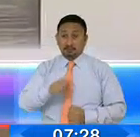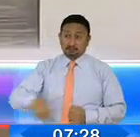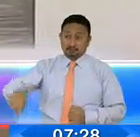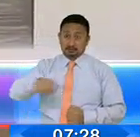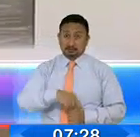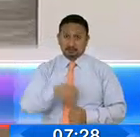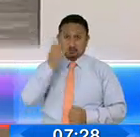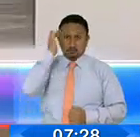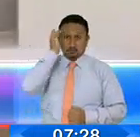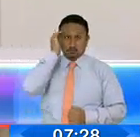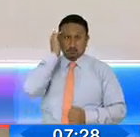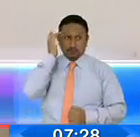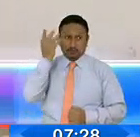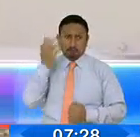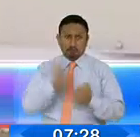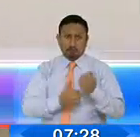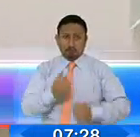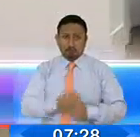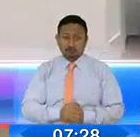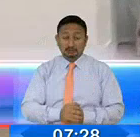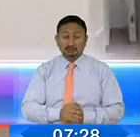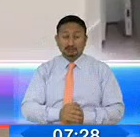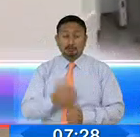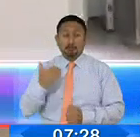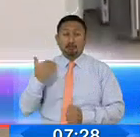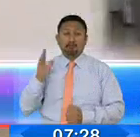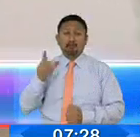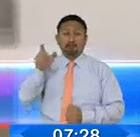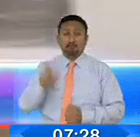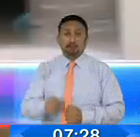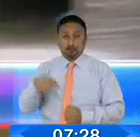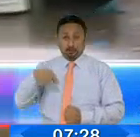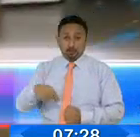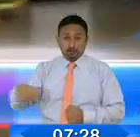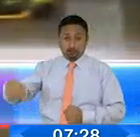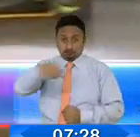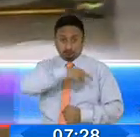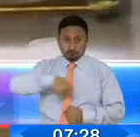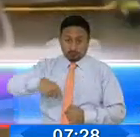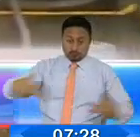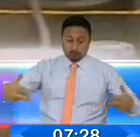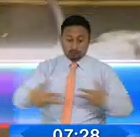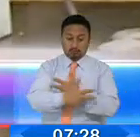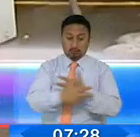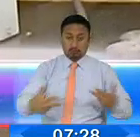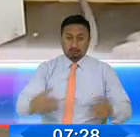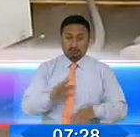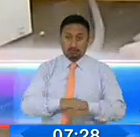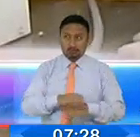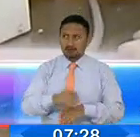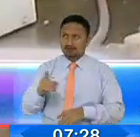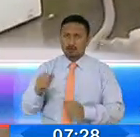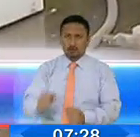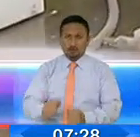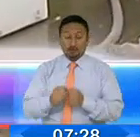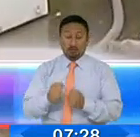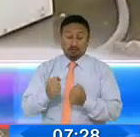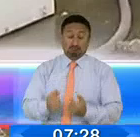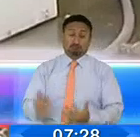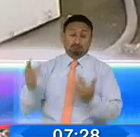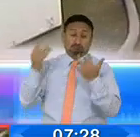zona industrial y sobre todo a quienes circulaban por los alrededores de Guayaquil debido a la cantidad de